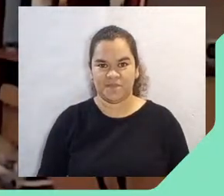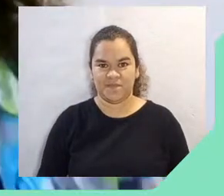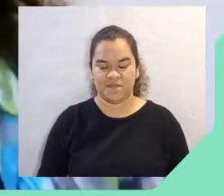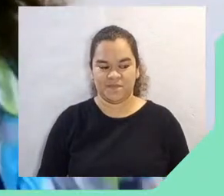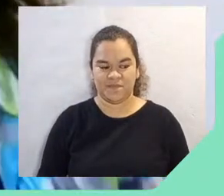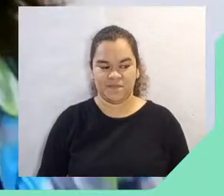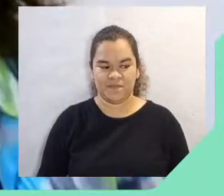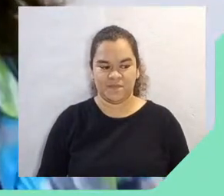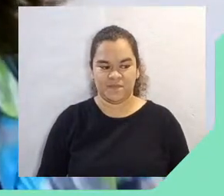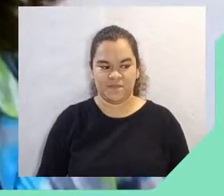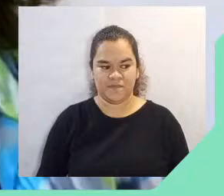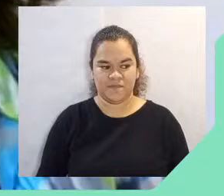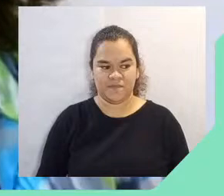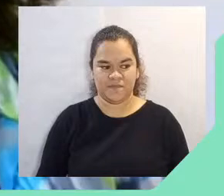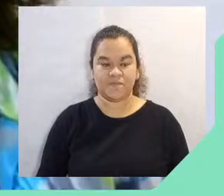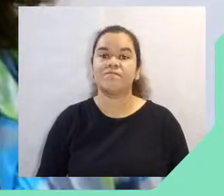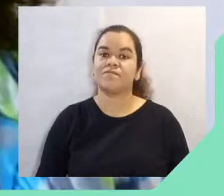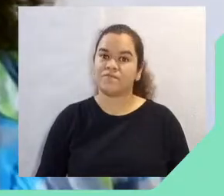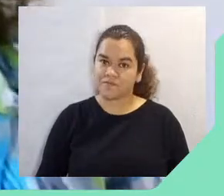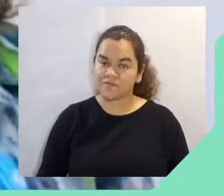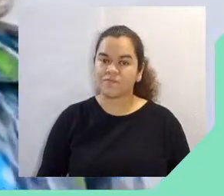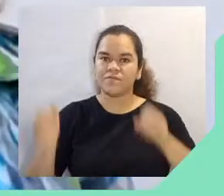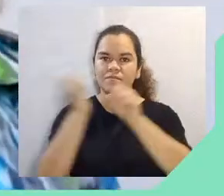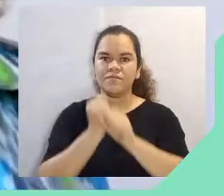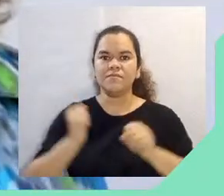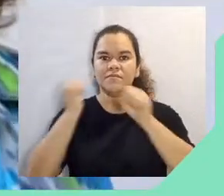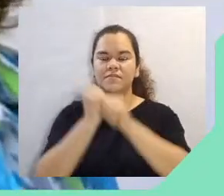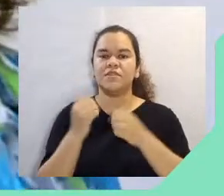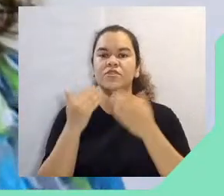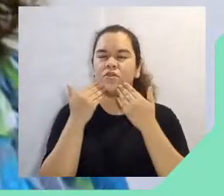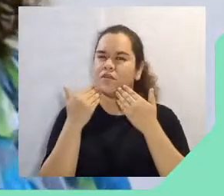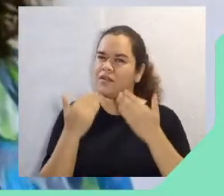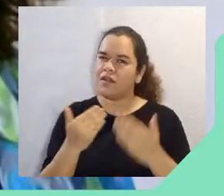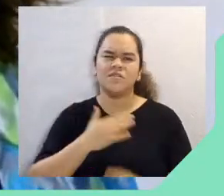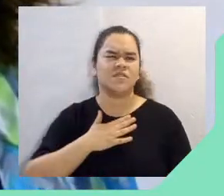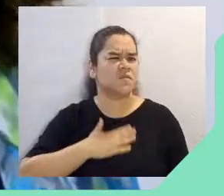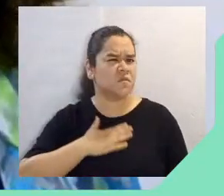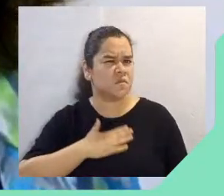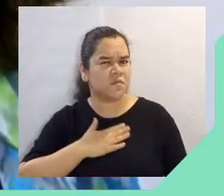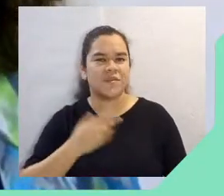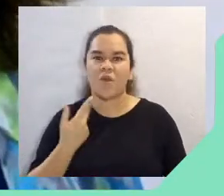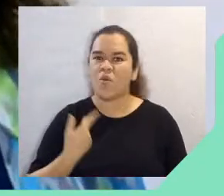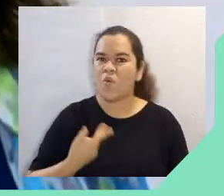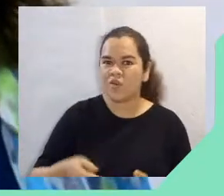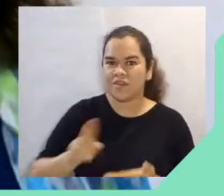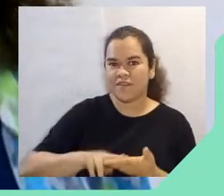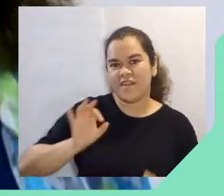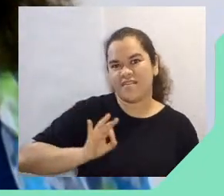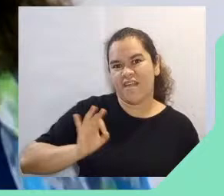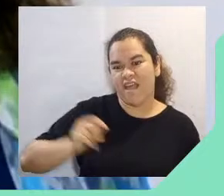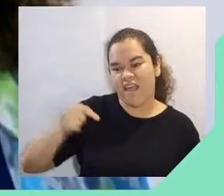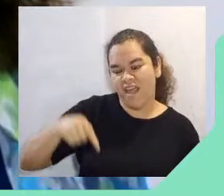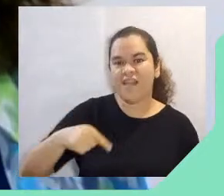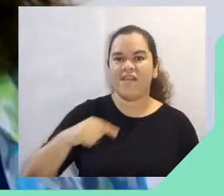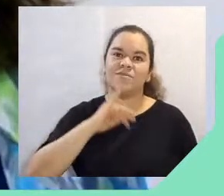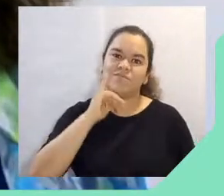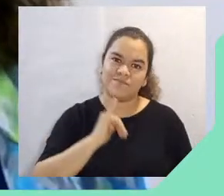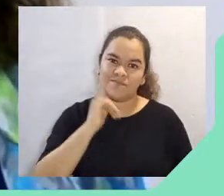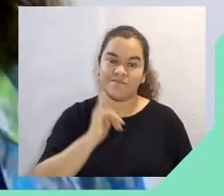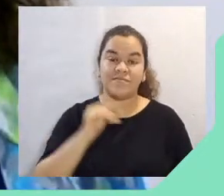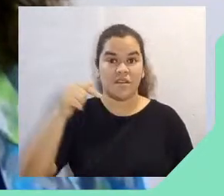Muchas gracias a usted, ingeniero. Un gusto escucharlo, un año más que nos acompaña. Ahora